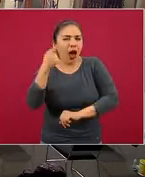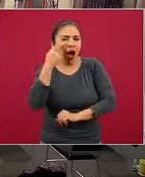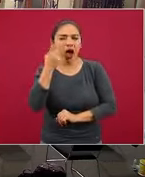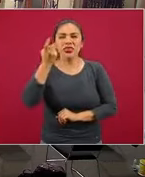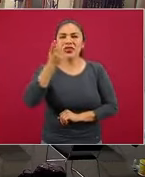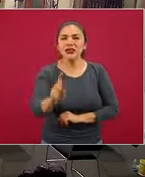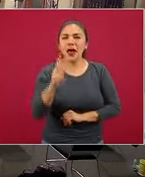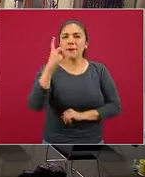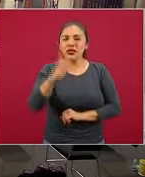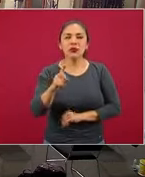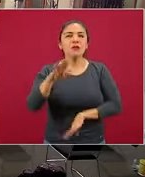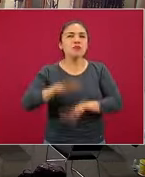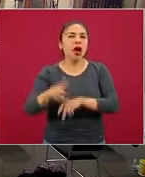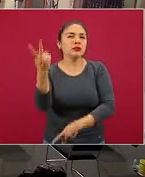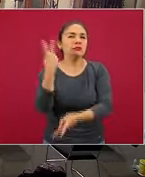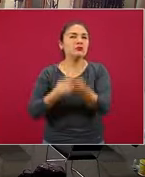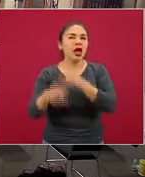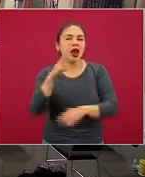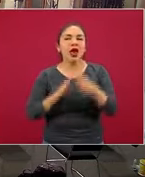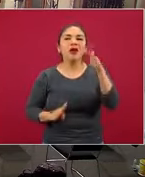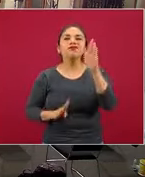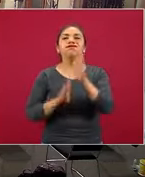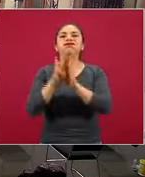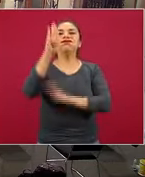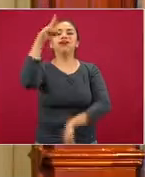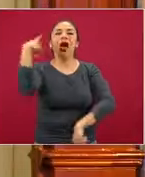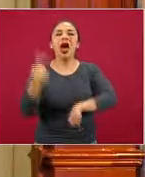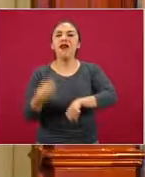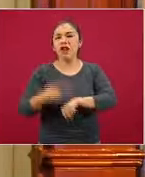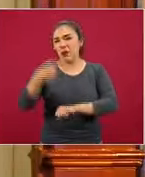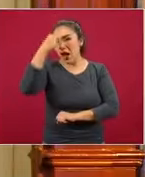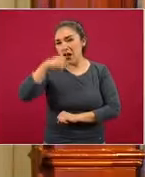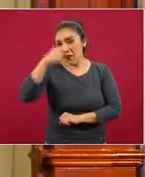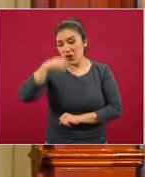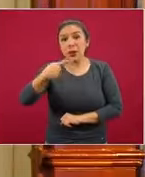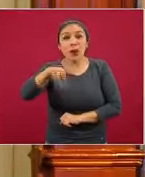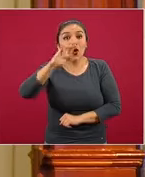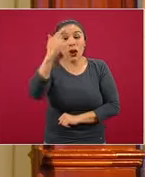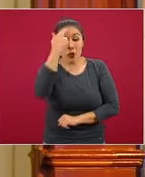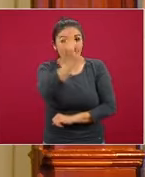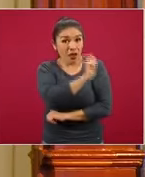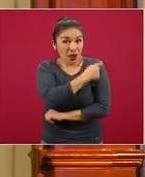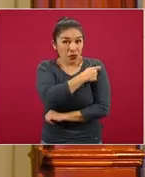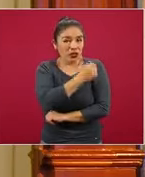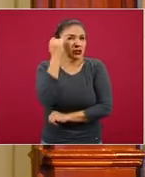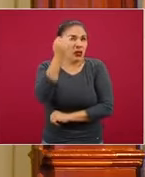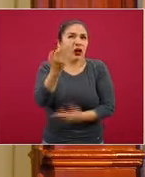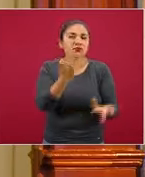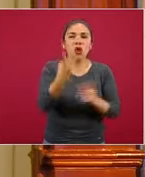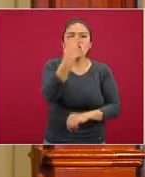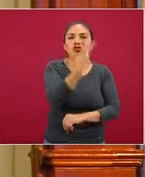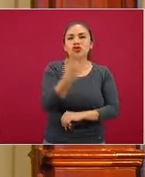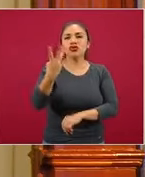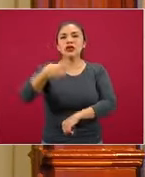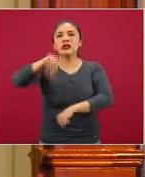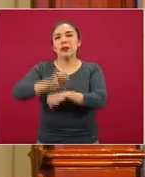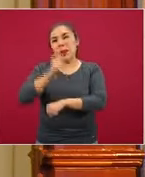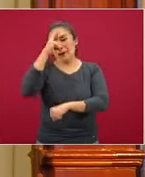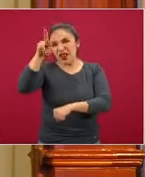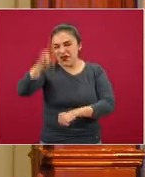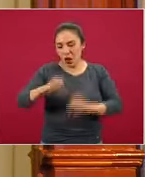cuando esperamos que empiece el repunte de influenza, pero recordemos que la vacuna toma entre 2 a 3 semanas en generar